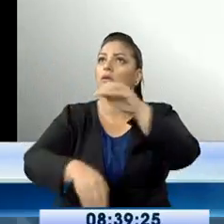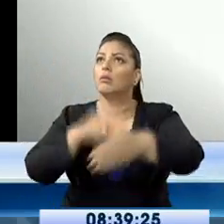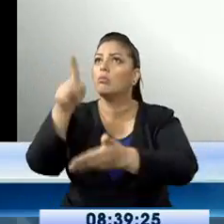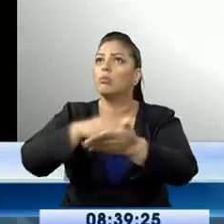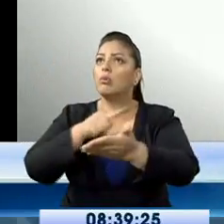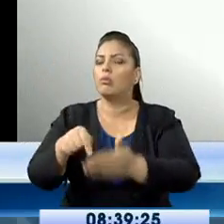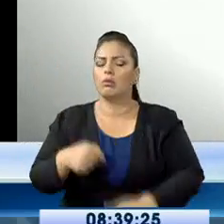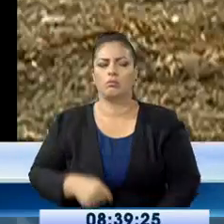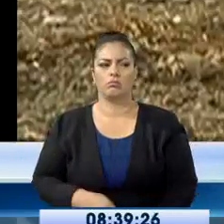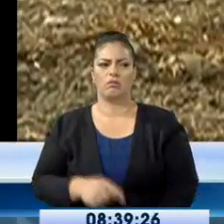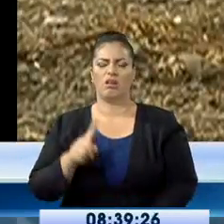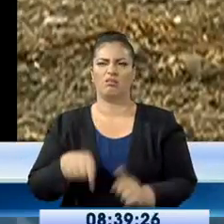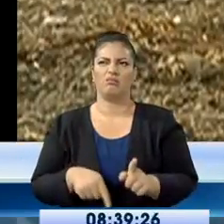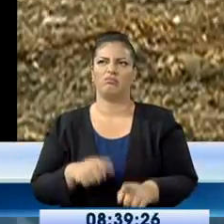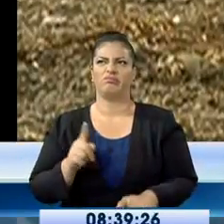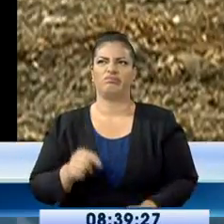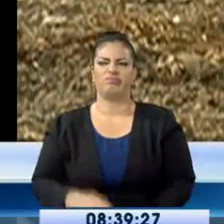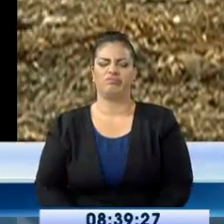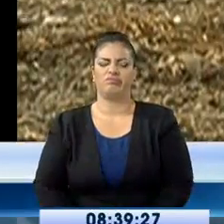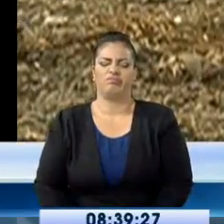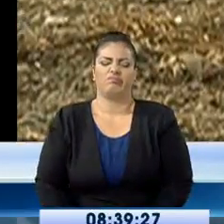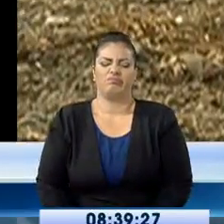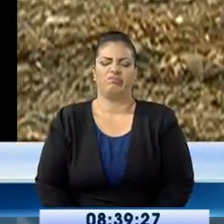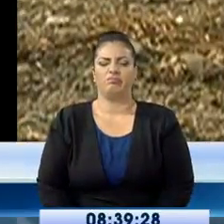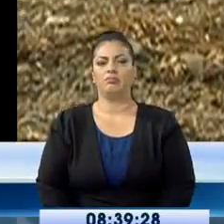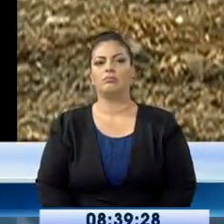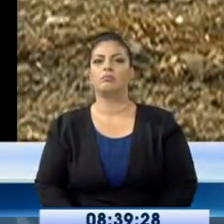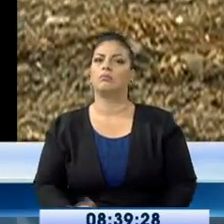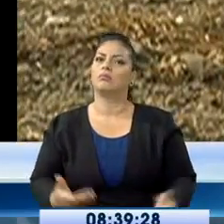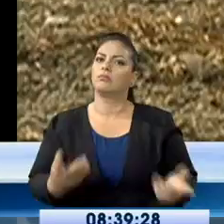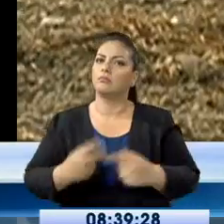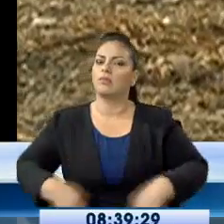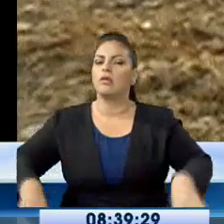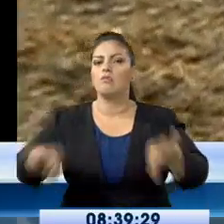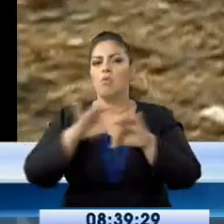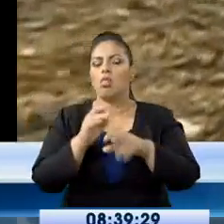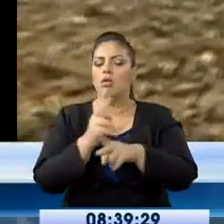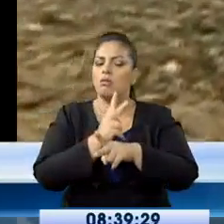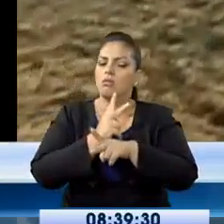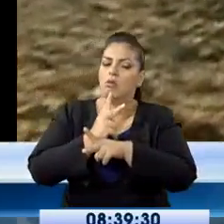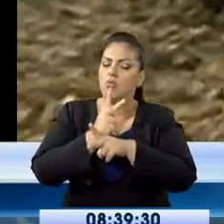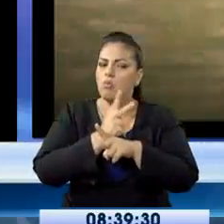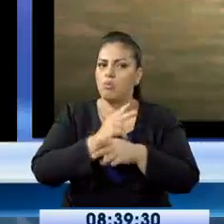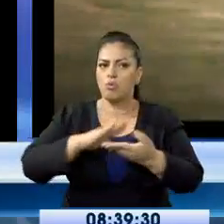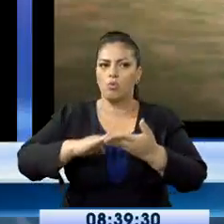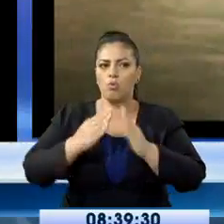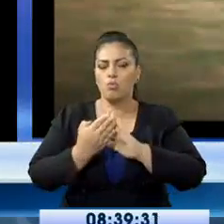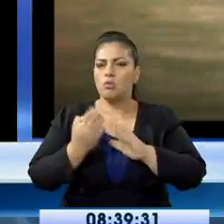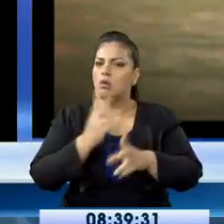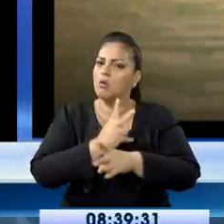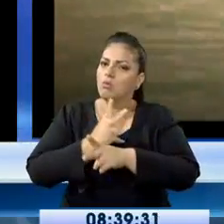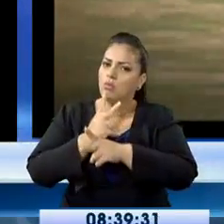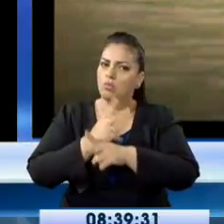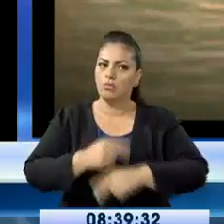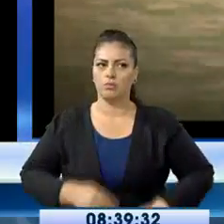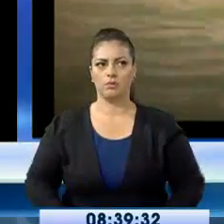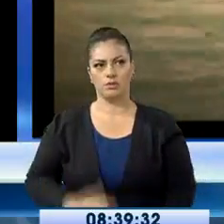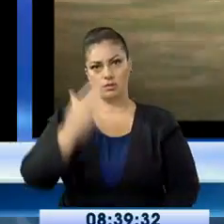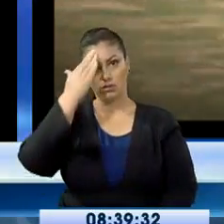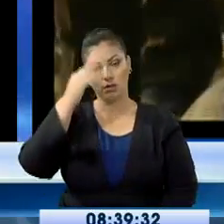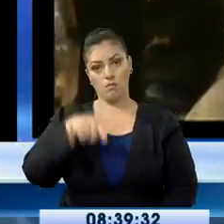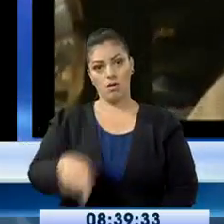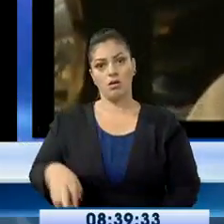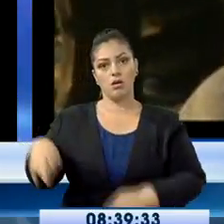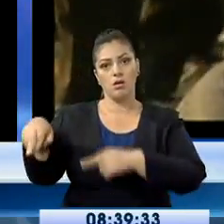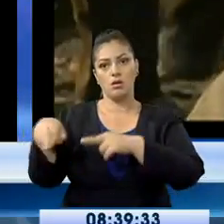casi despobladas. Allí toca apelar a la precaución de toda la comunidad. El río viene arrastrando palizadas,